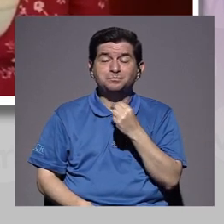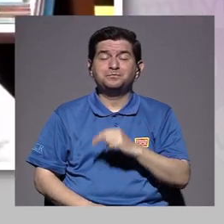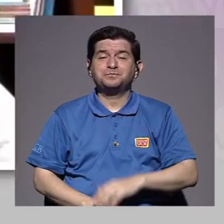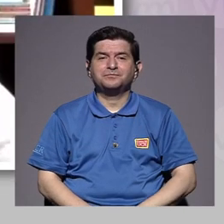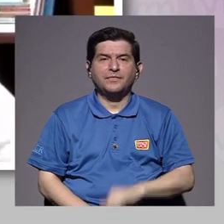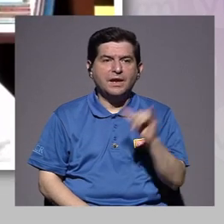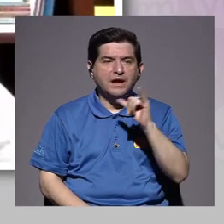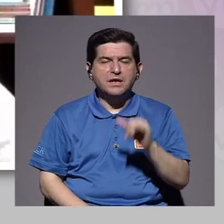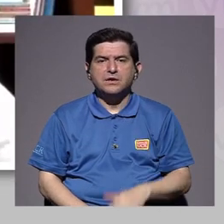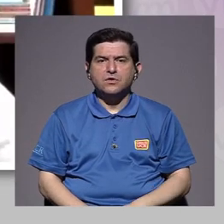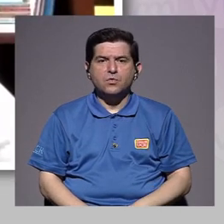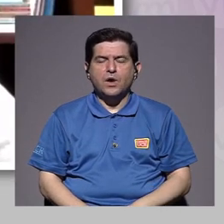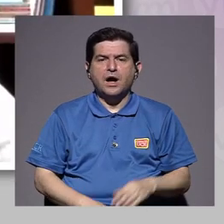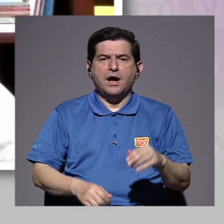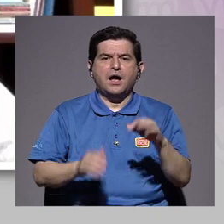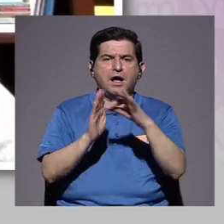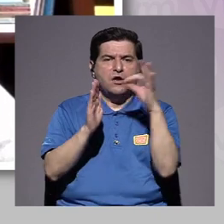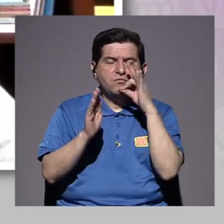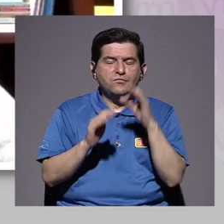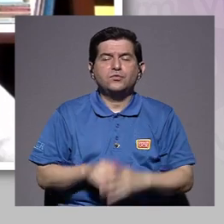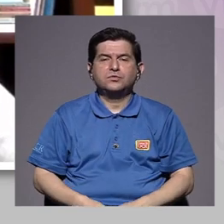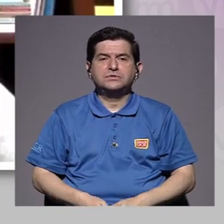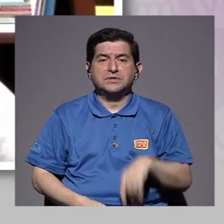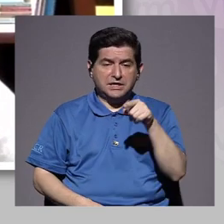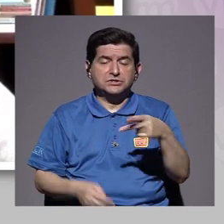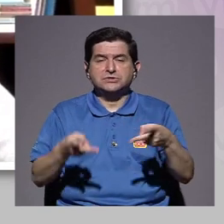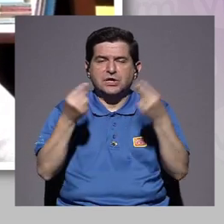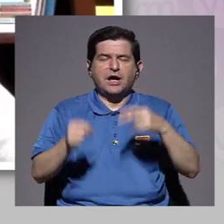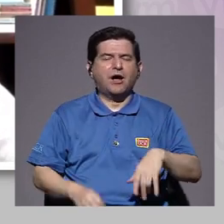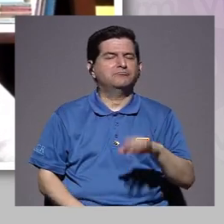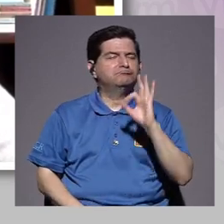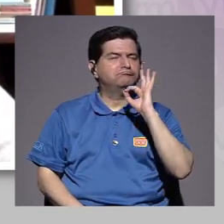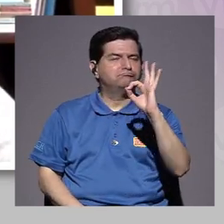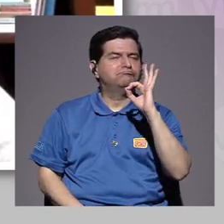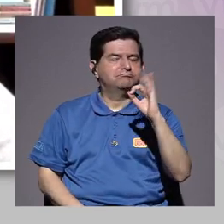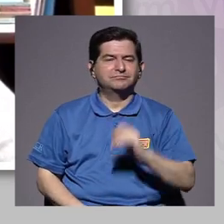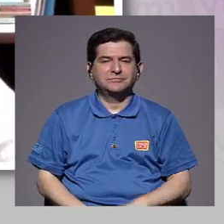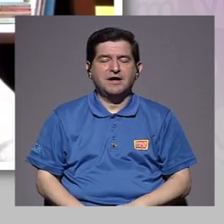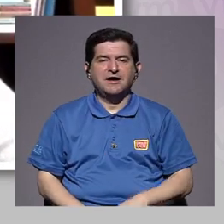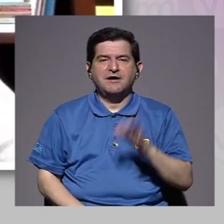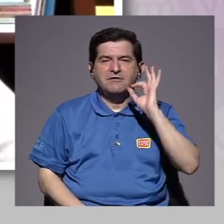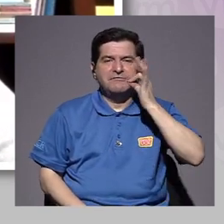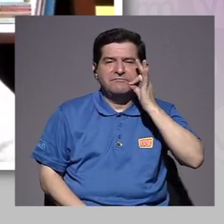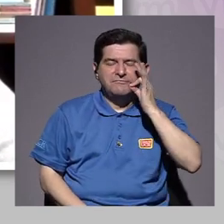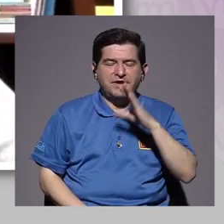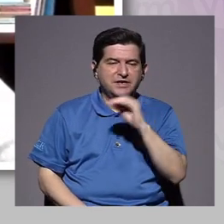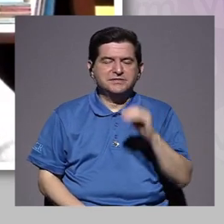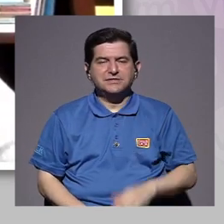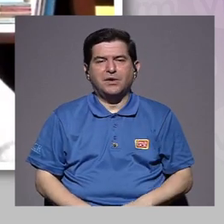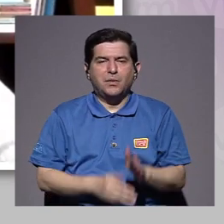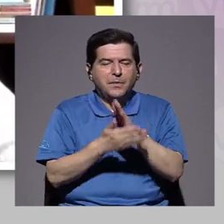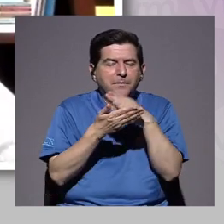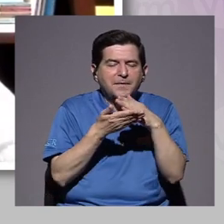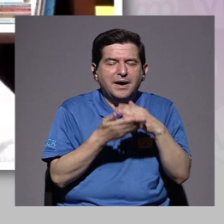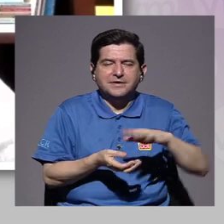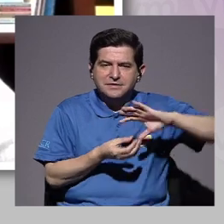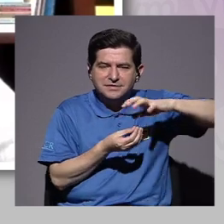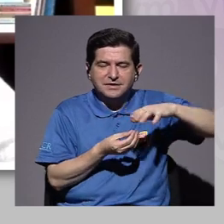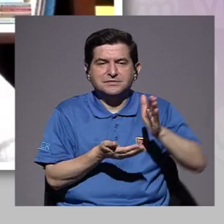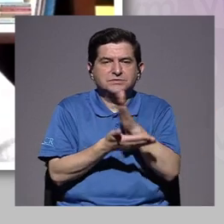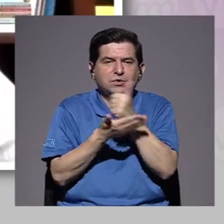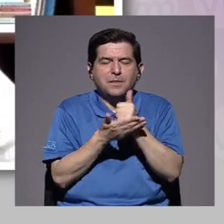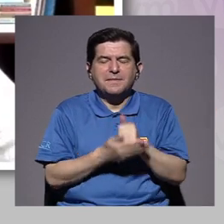También se le pueden poner frutas a las ensaladas y saben delicioso, por ejemplo, fresas o gajos de naranja